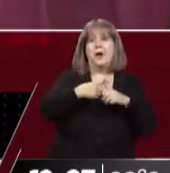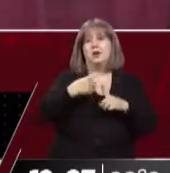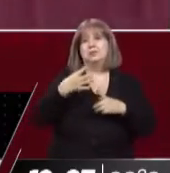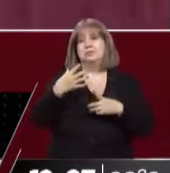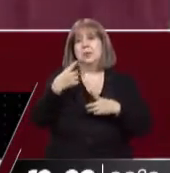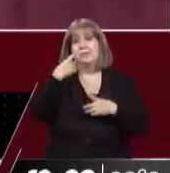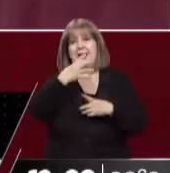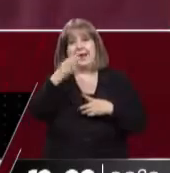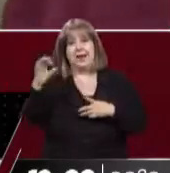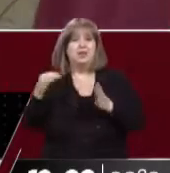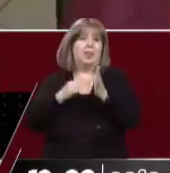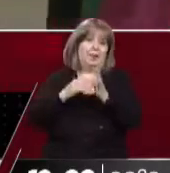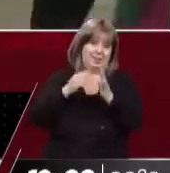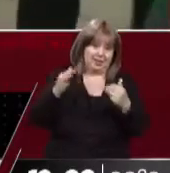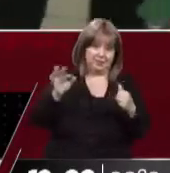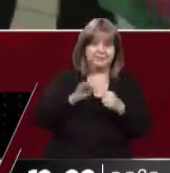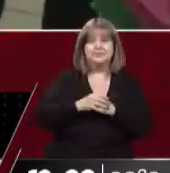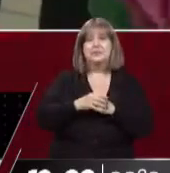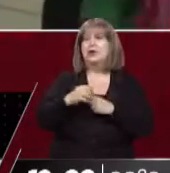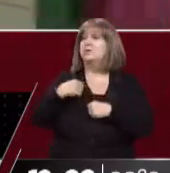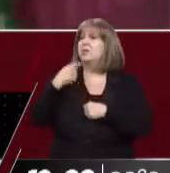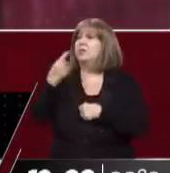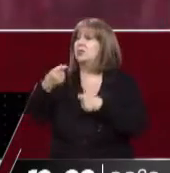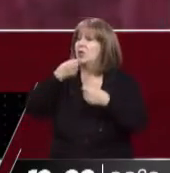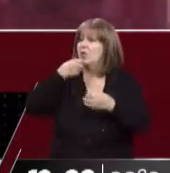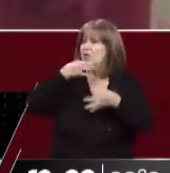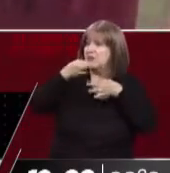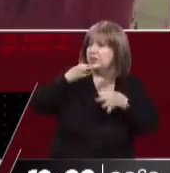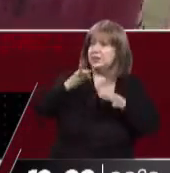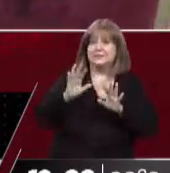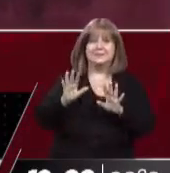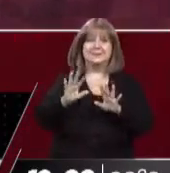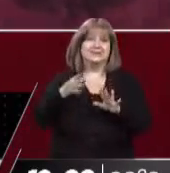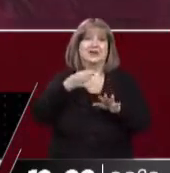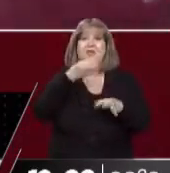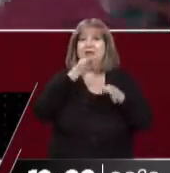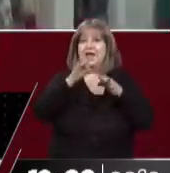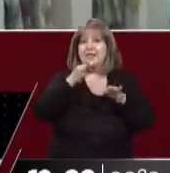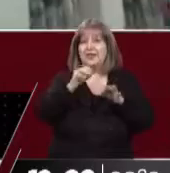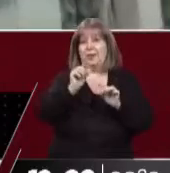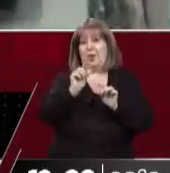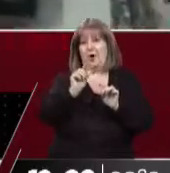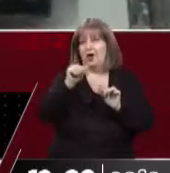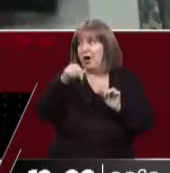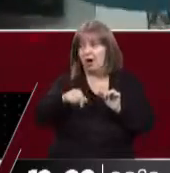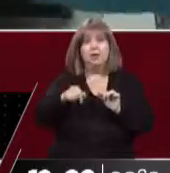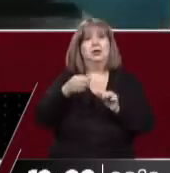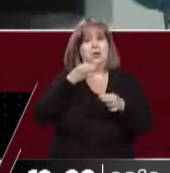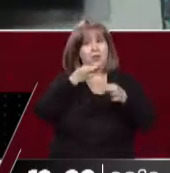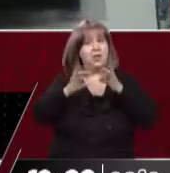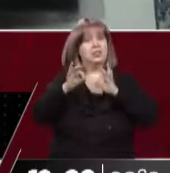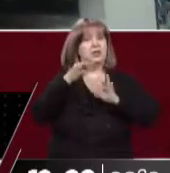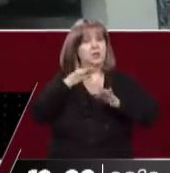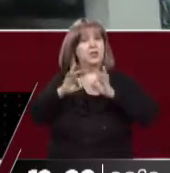porque las ventas, ¿cómo venían? Y venían medias bajas, pero hoy día se ha movido muchísimo, hasta mañana